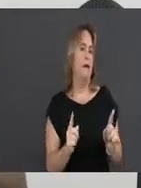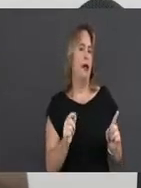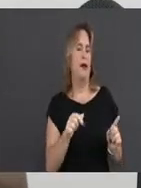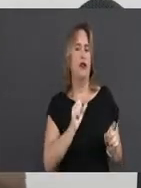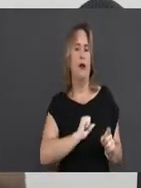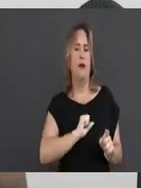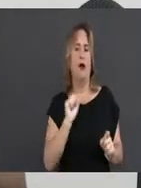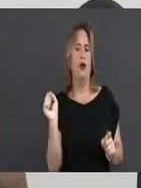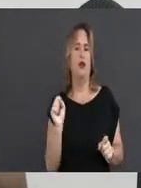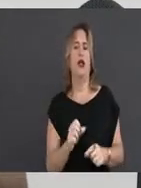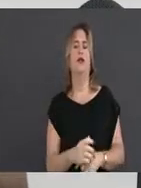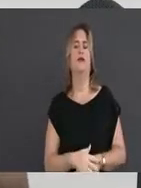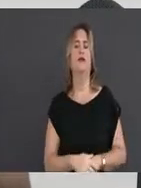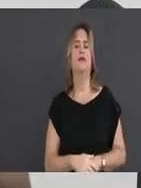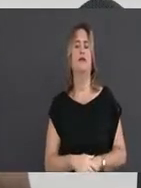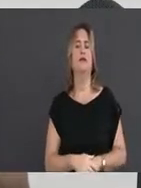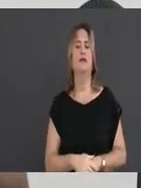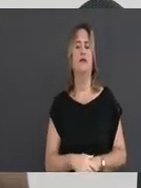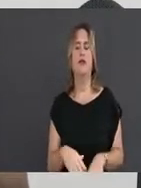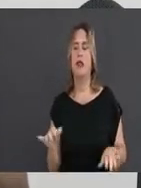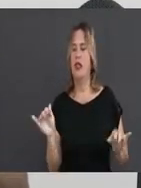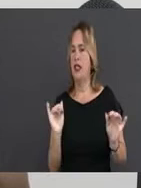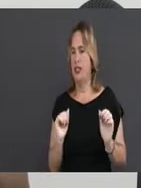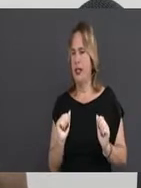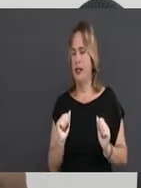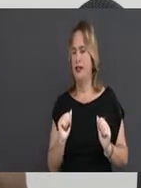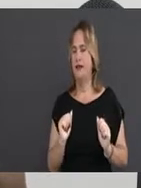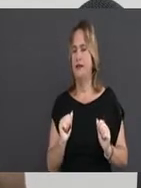hemos logrado. Y bueno,